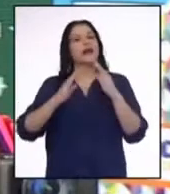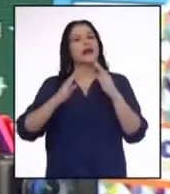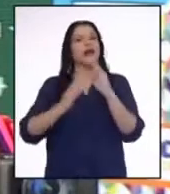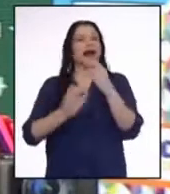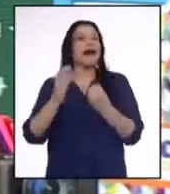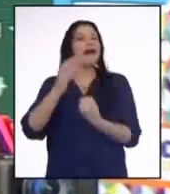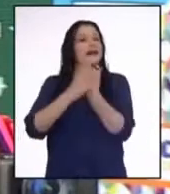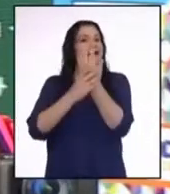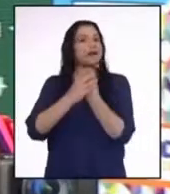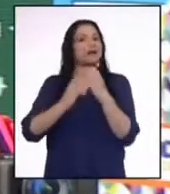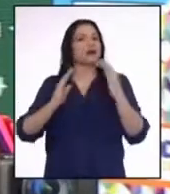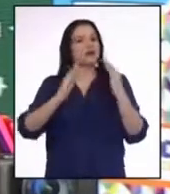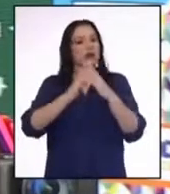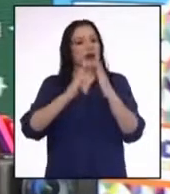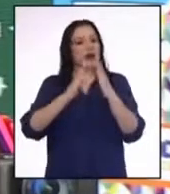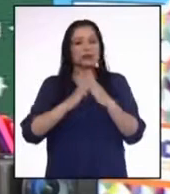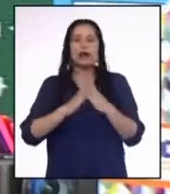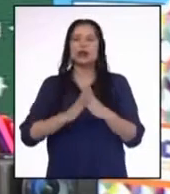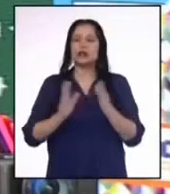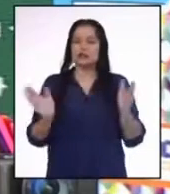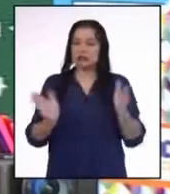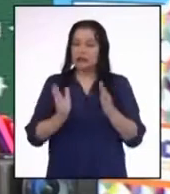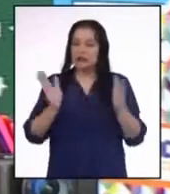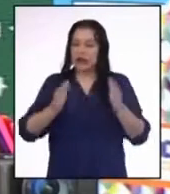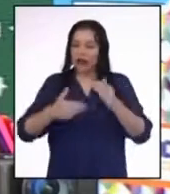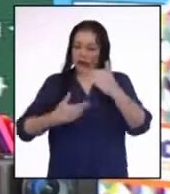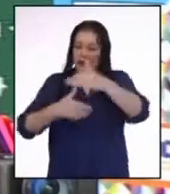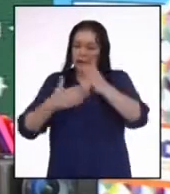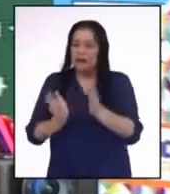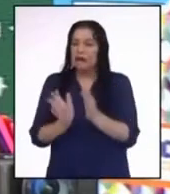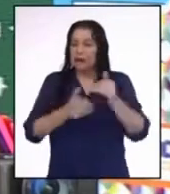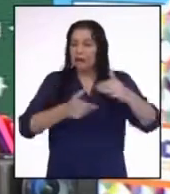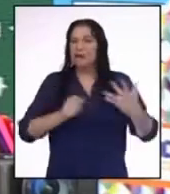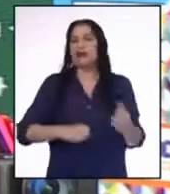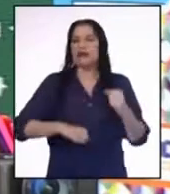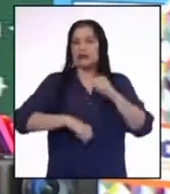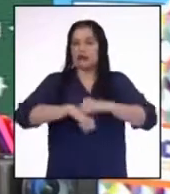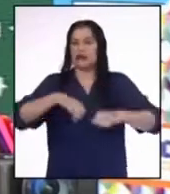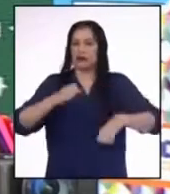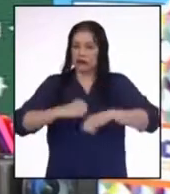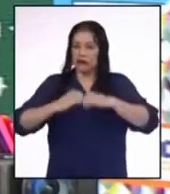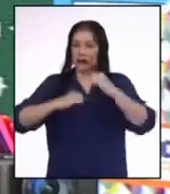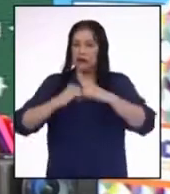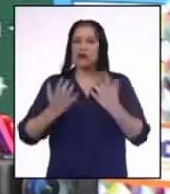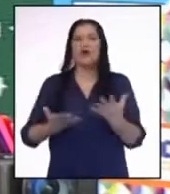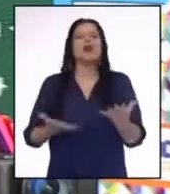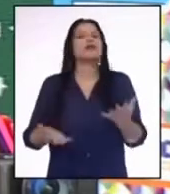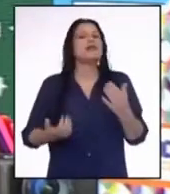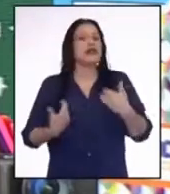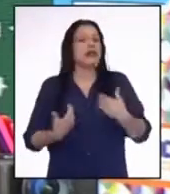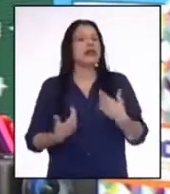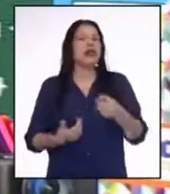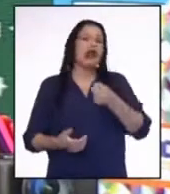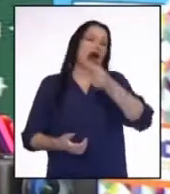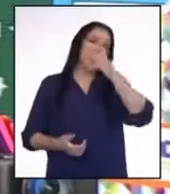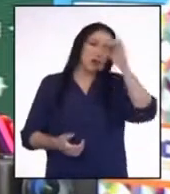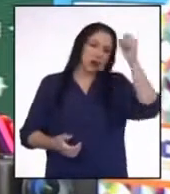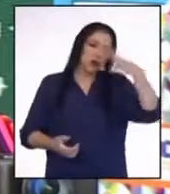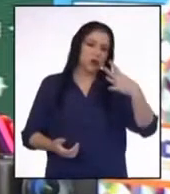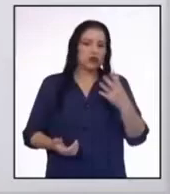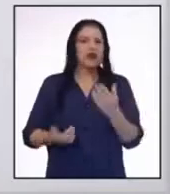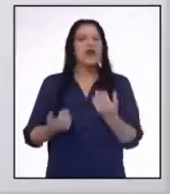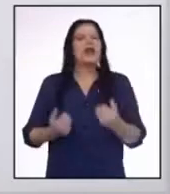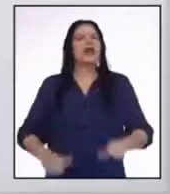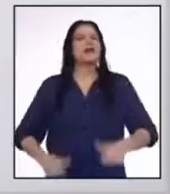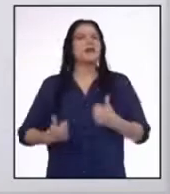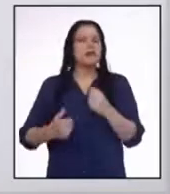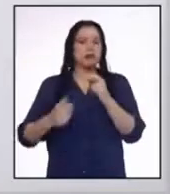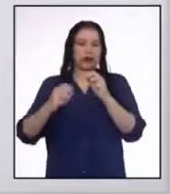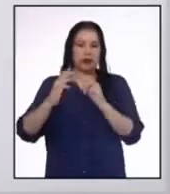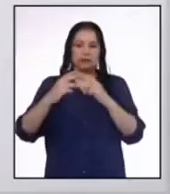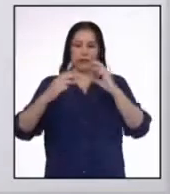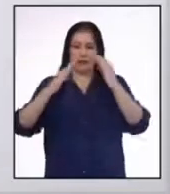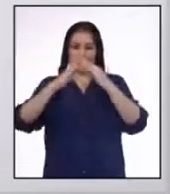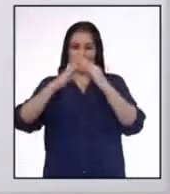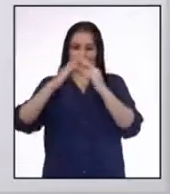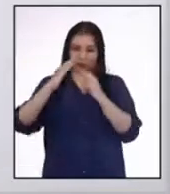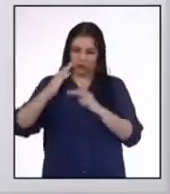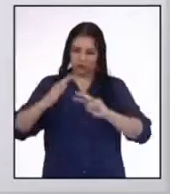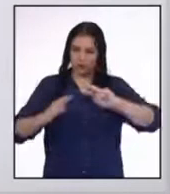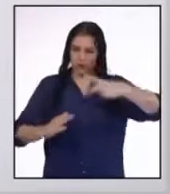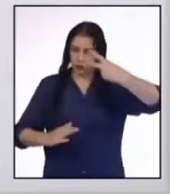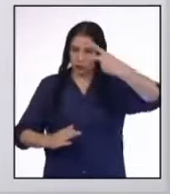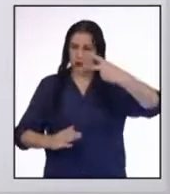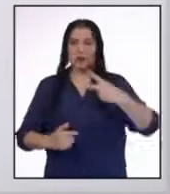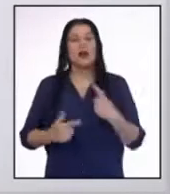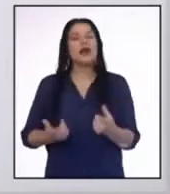es pequeña, de ladrillo, con 3 ambientes en su interior. Cuenta con servicios básicos y vive en el 2º piso. Lo que nos han